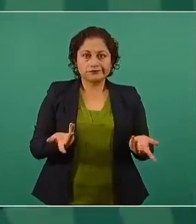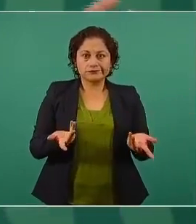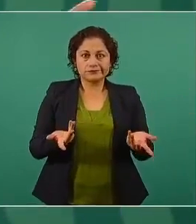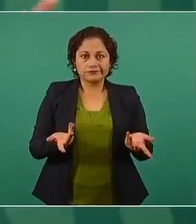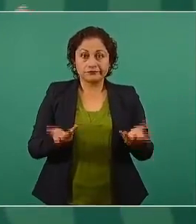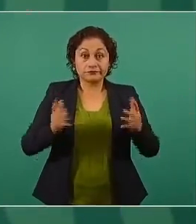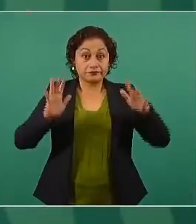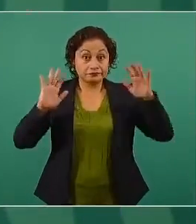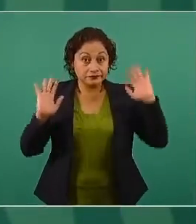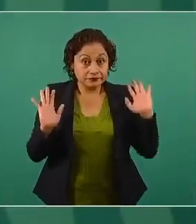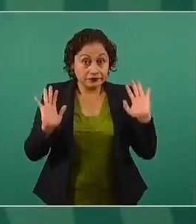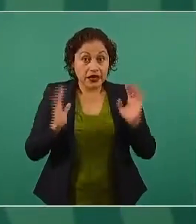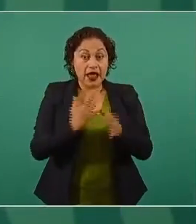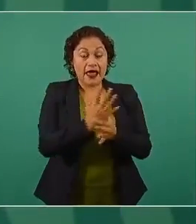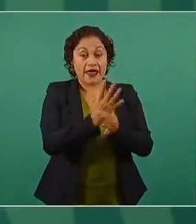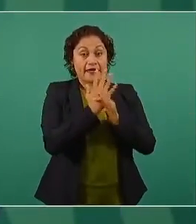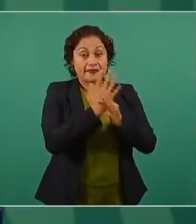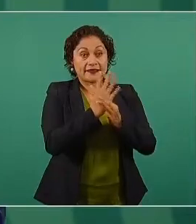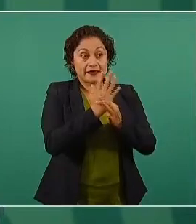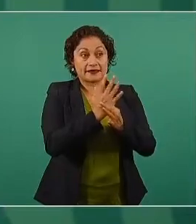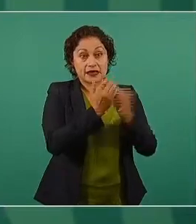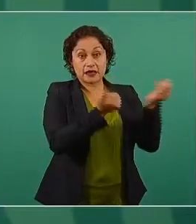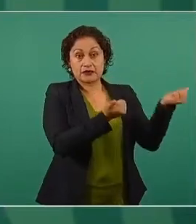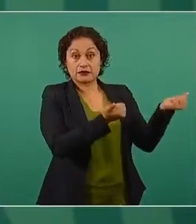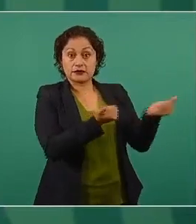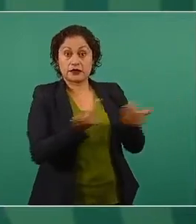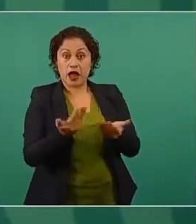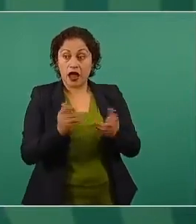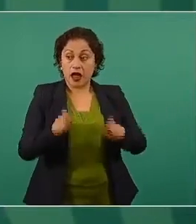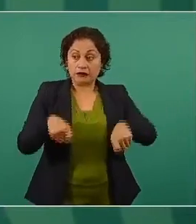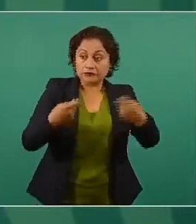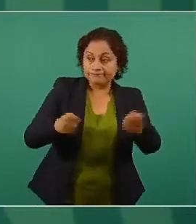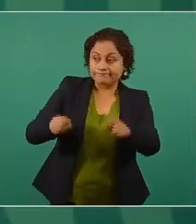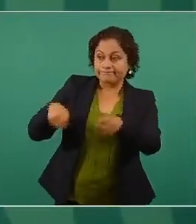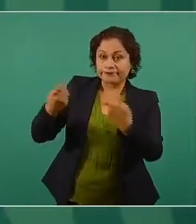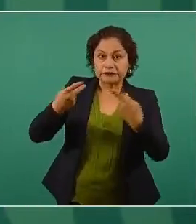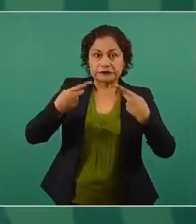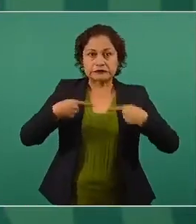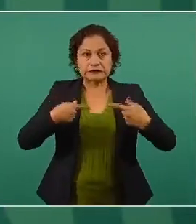como estas armas iban a llegar a la delincuencia, así